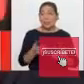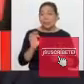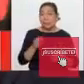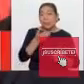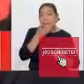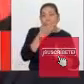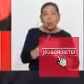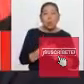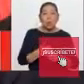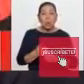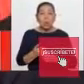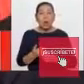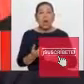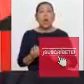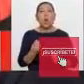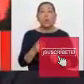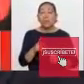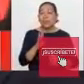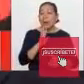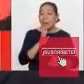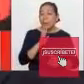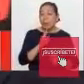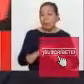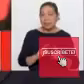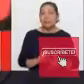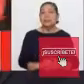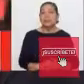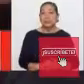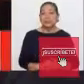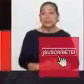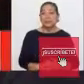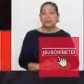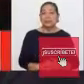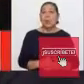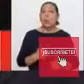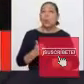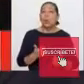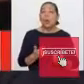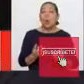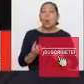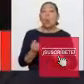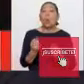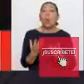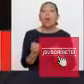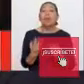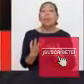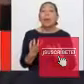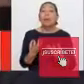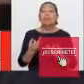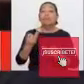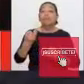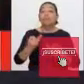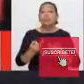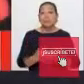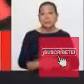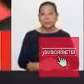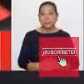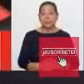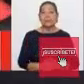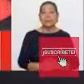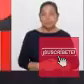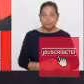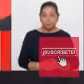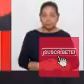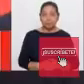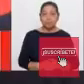secuestro. ¿Cuál es el nombre de este tipo de secuestro, que ustedes bien lo han diferenciado? ¿Y cuál es la estadística, el balance respecto a estos casos? Sí,